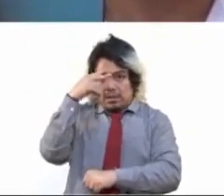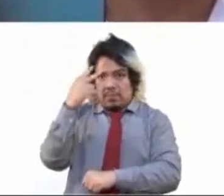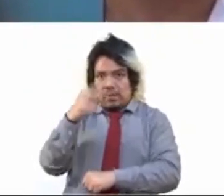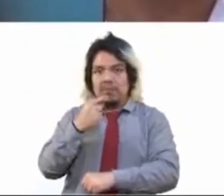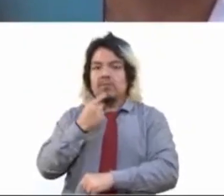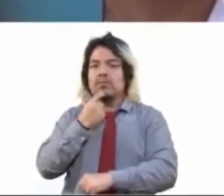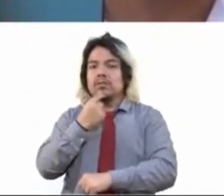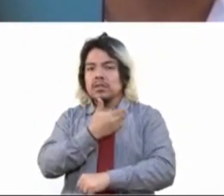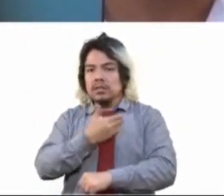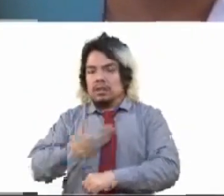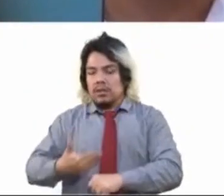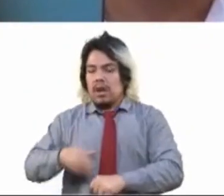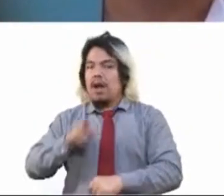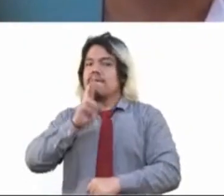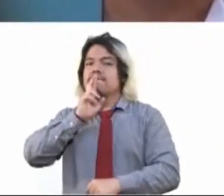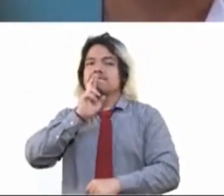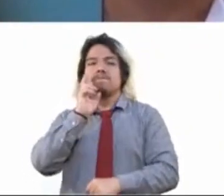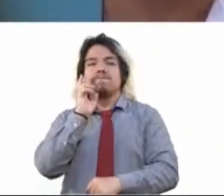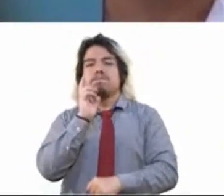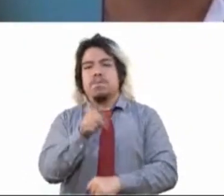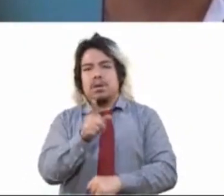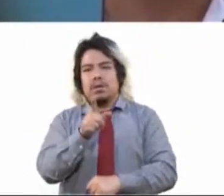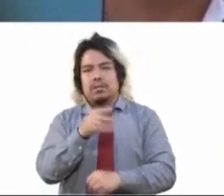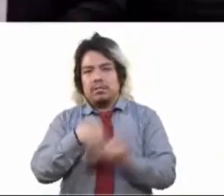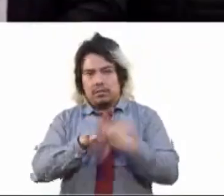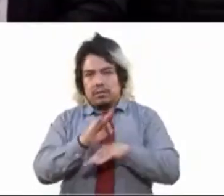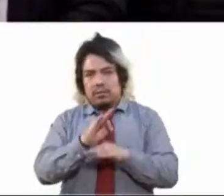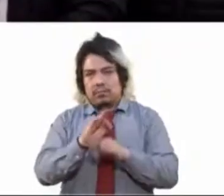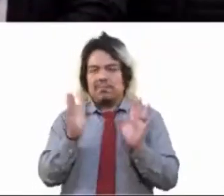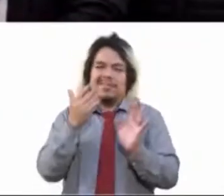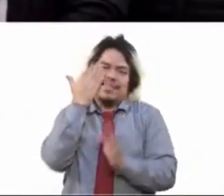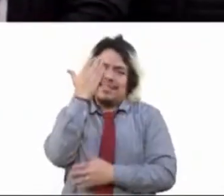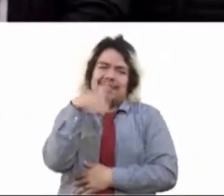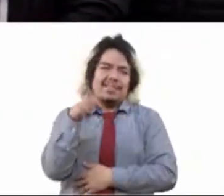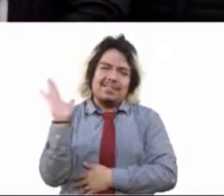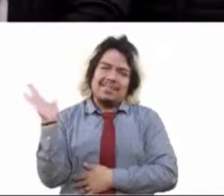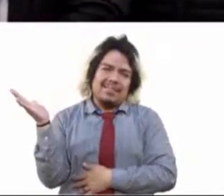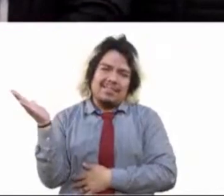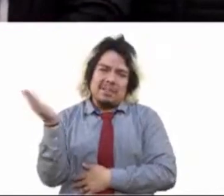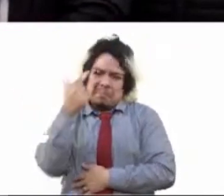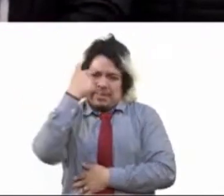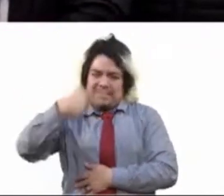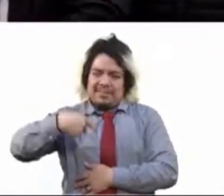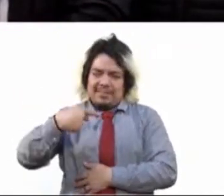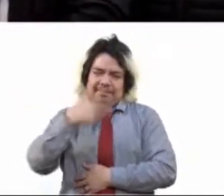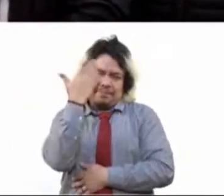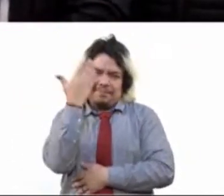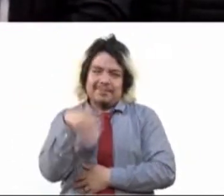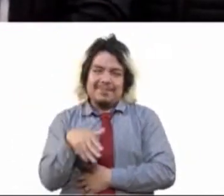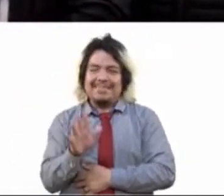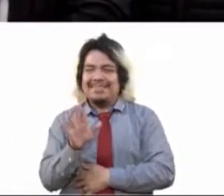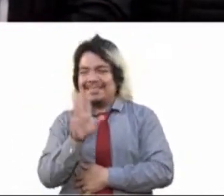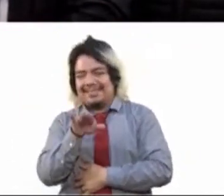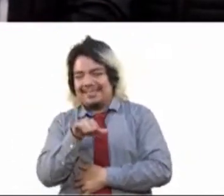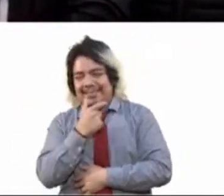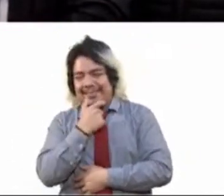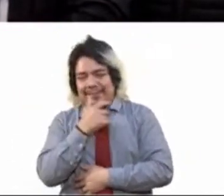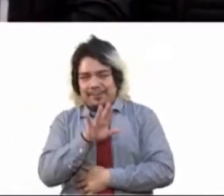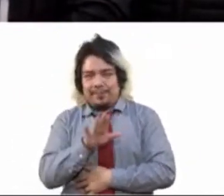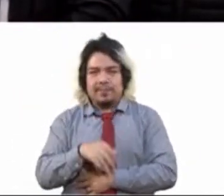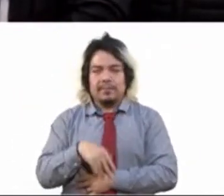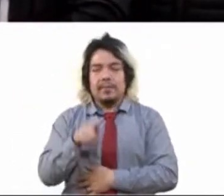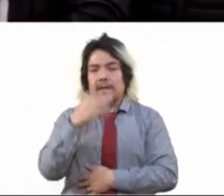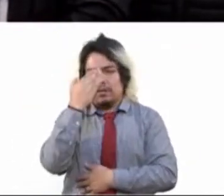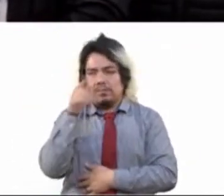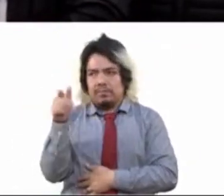mejores, el segundo mandatario mejor calificado del mundo. Ah, pues sí, ya lo sabemos, ¿no? No, yo creo que va a poner en alto el nombre